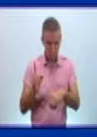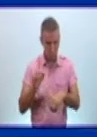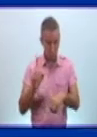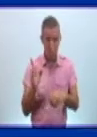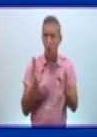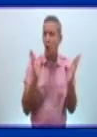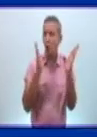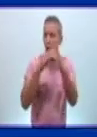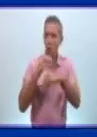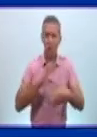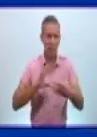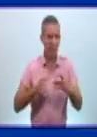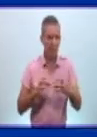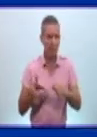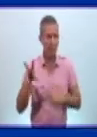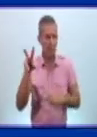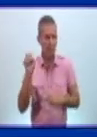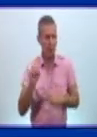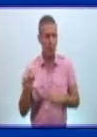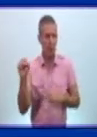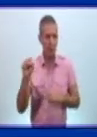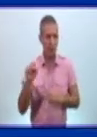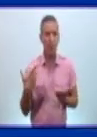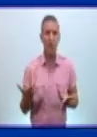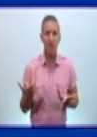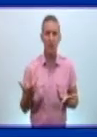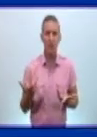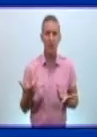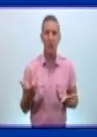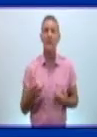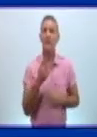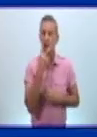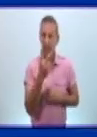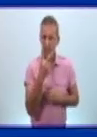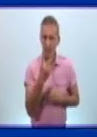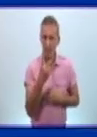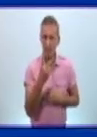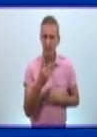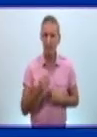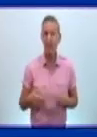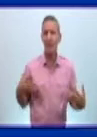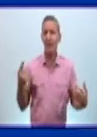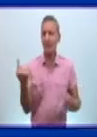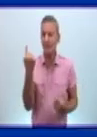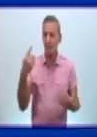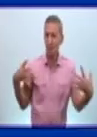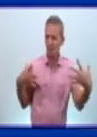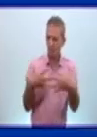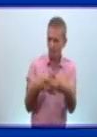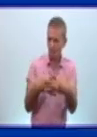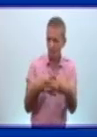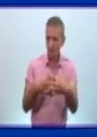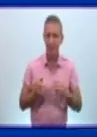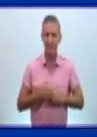nuevas sustancias. Por eso es que estamos en presencia de una mezcla.